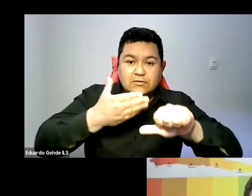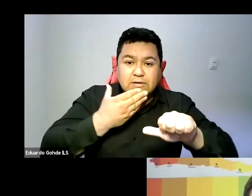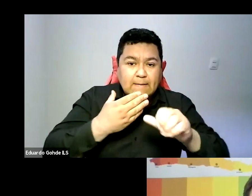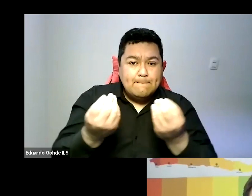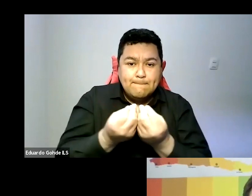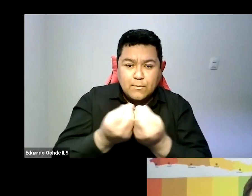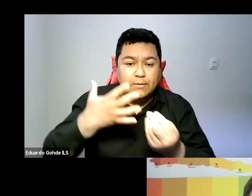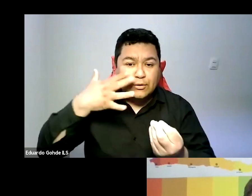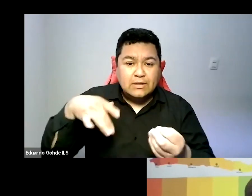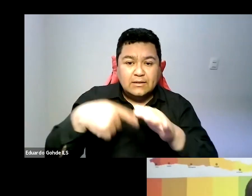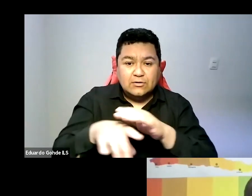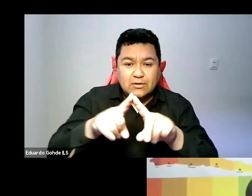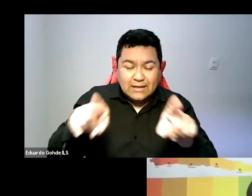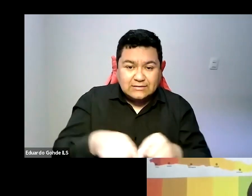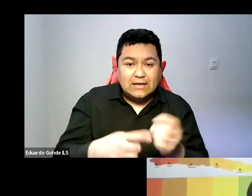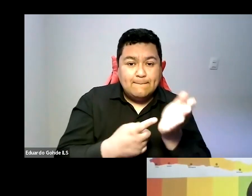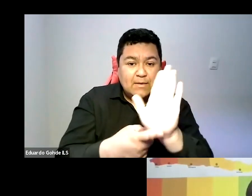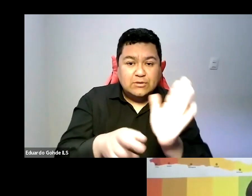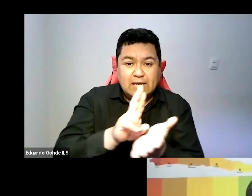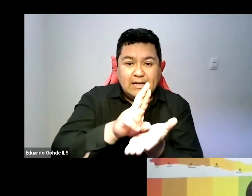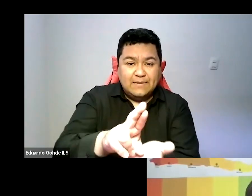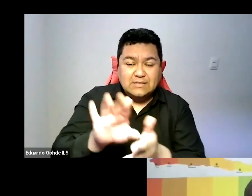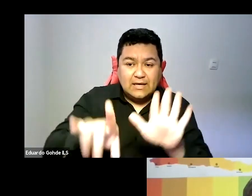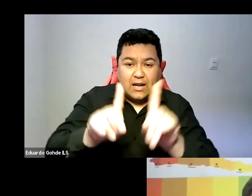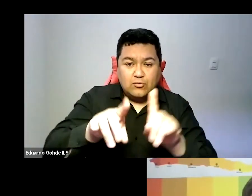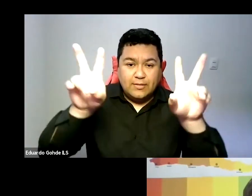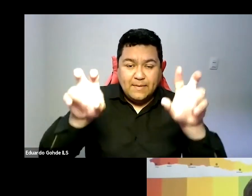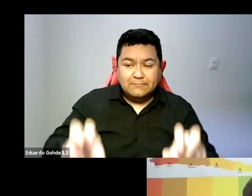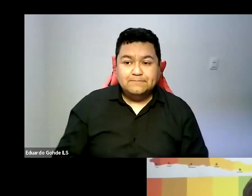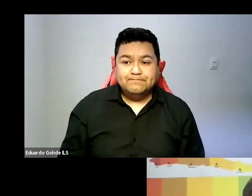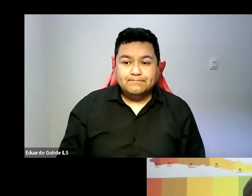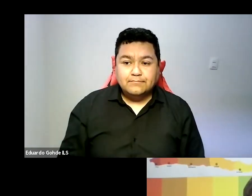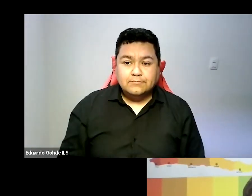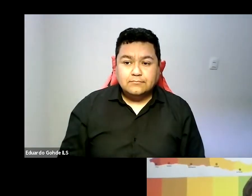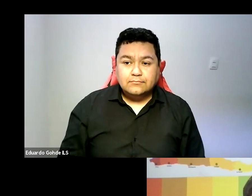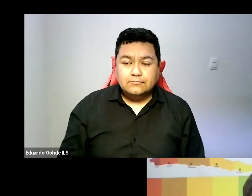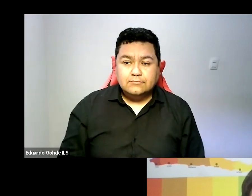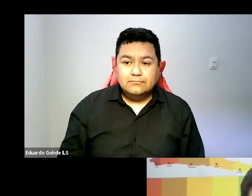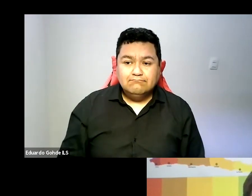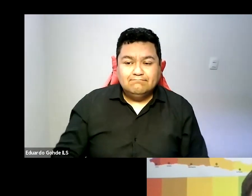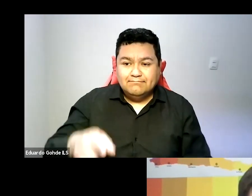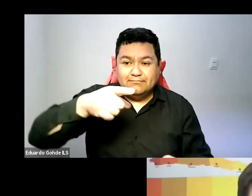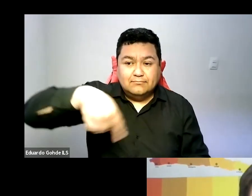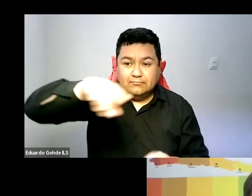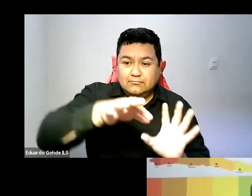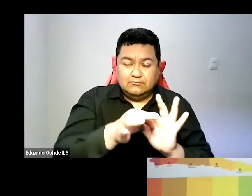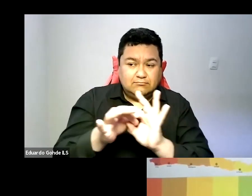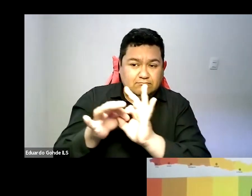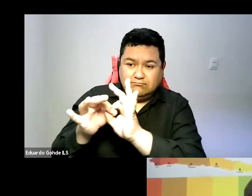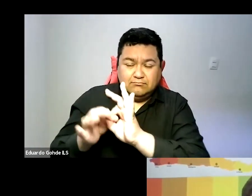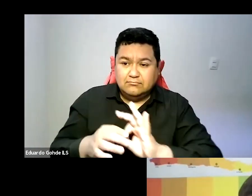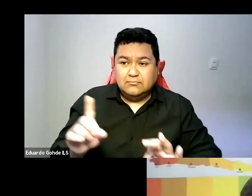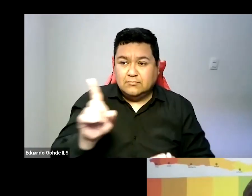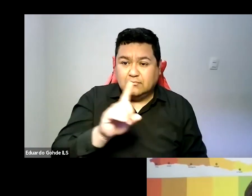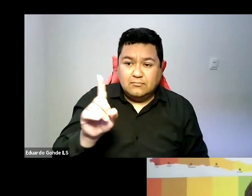extraordinario también para el aula, para representar un poco ciertas cuestiones. Y vamos, si uno sigue esto, no es que